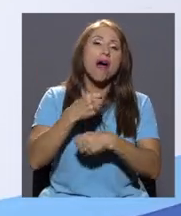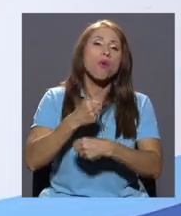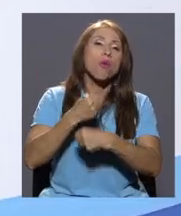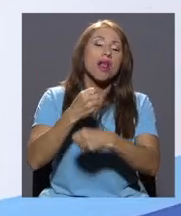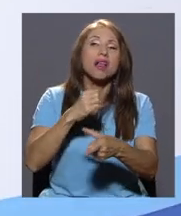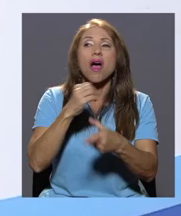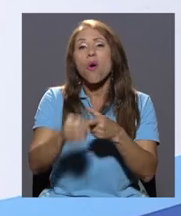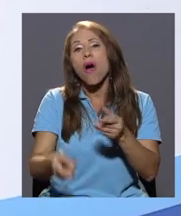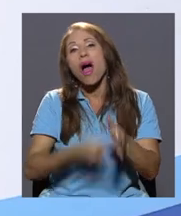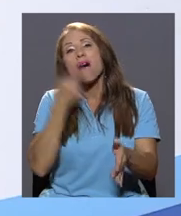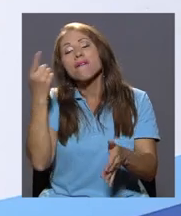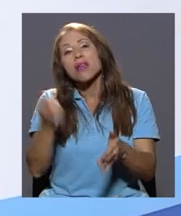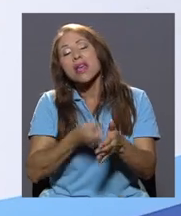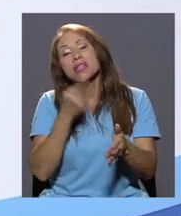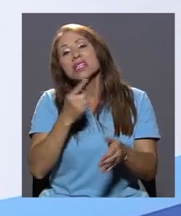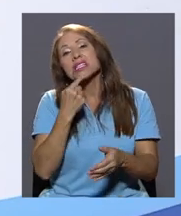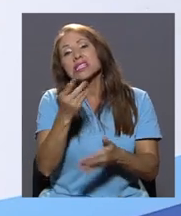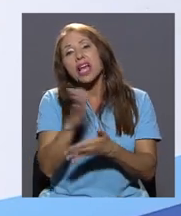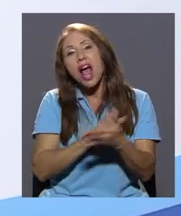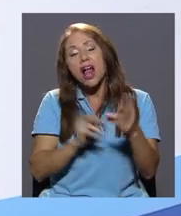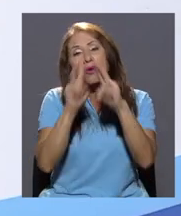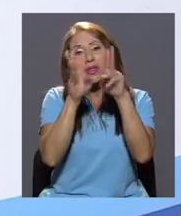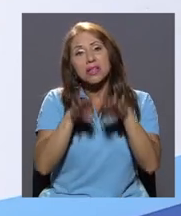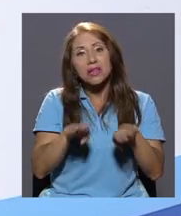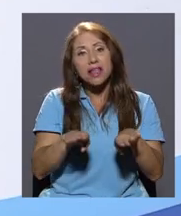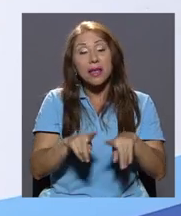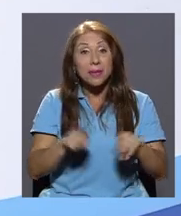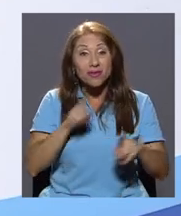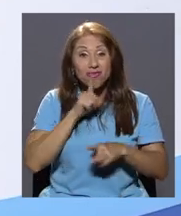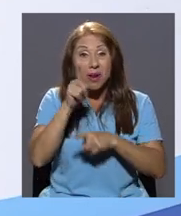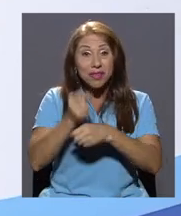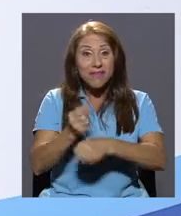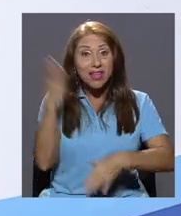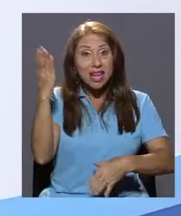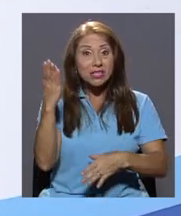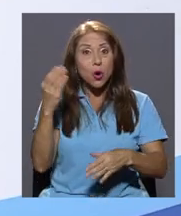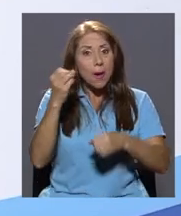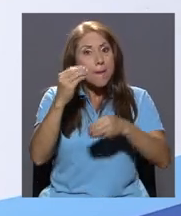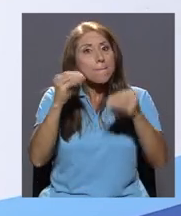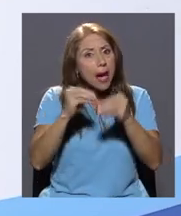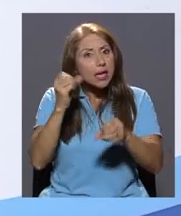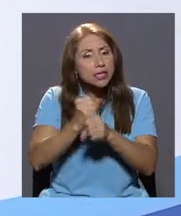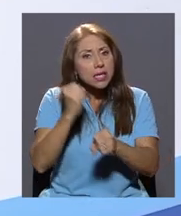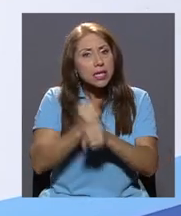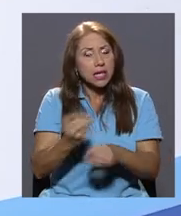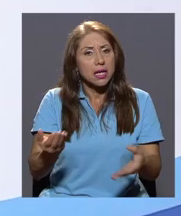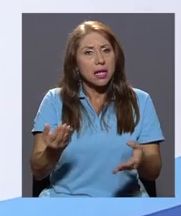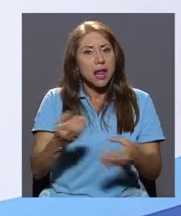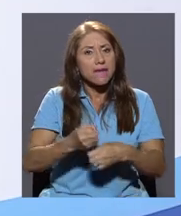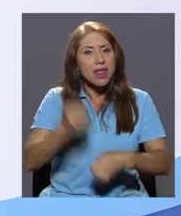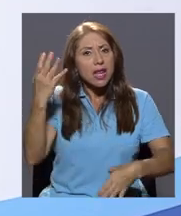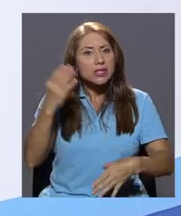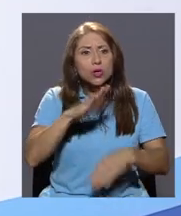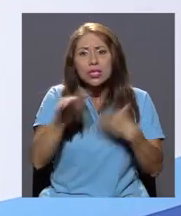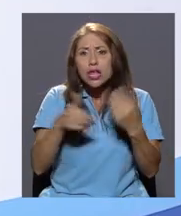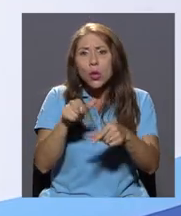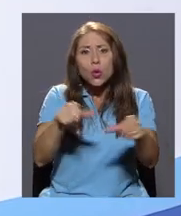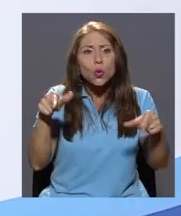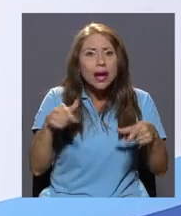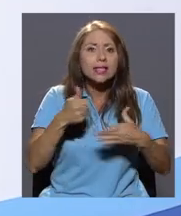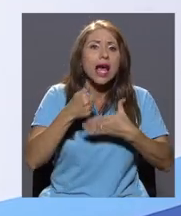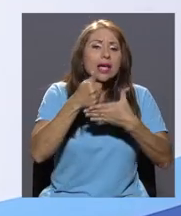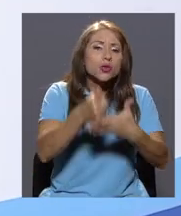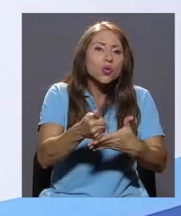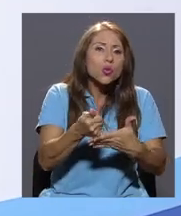se manifiestan de vez en cuando por redes sociales. Y realmente la federación hace más que eso. O sea, la federación está por todos lados. La federación ayuda